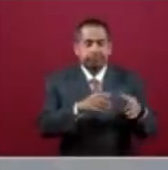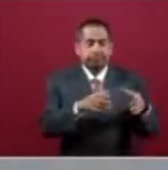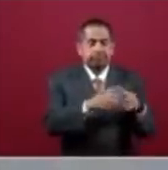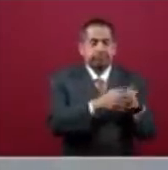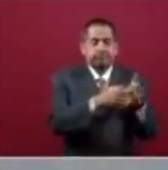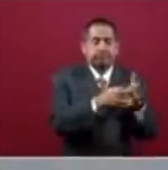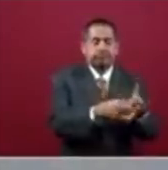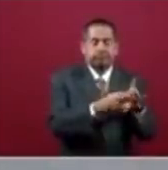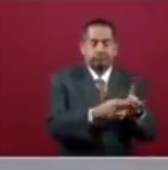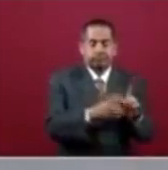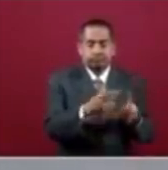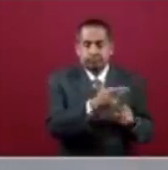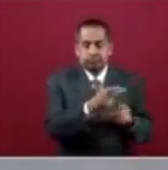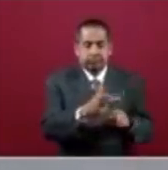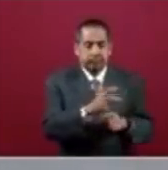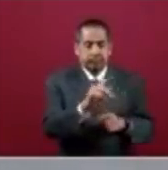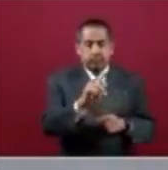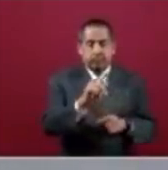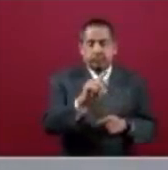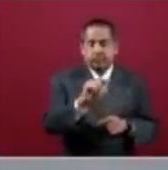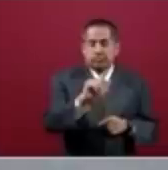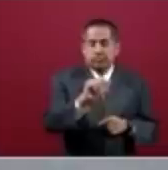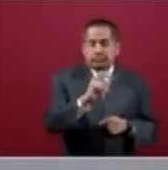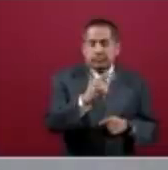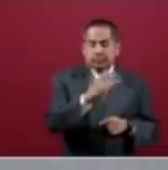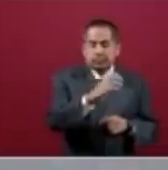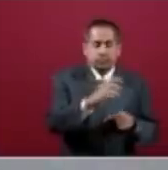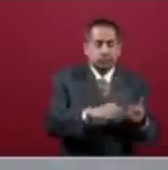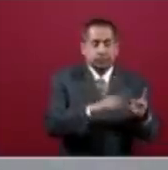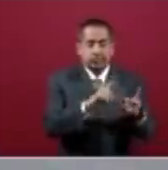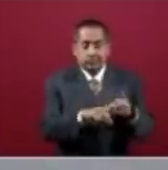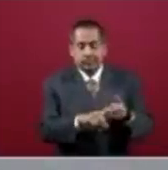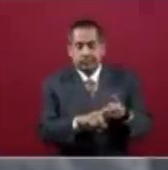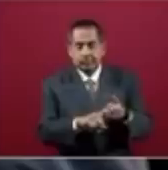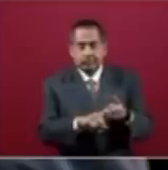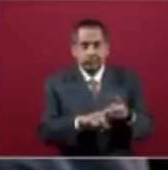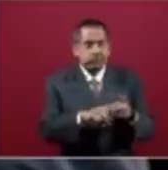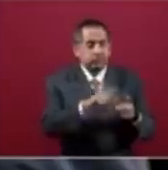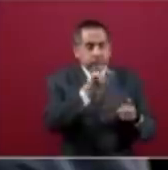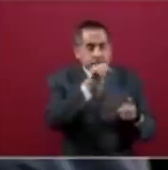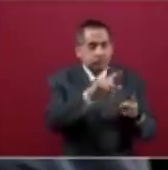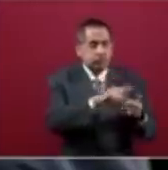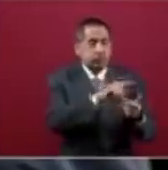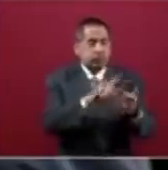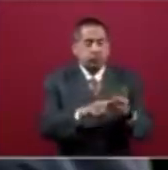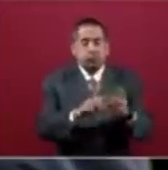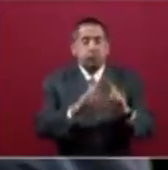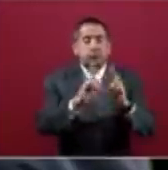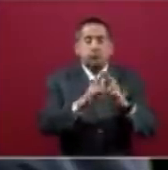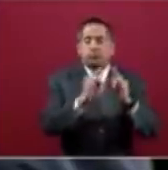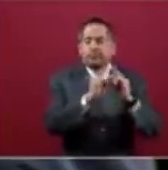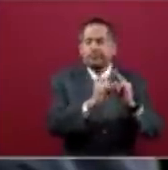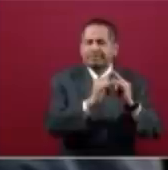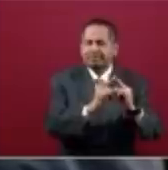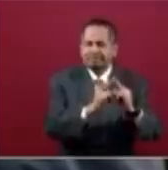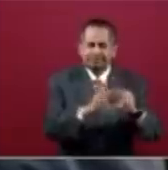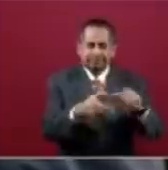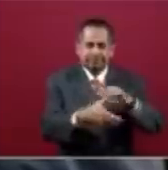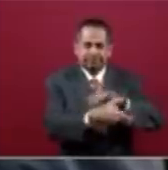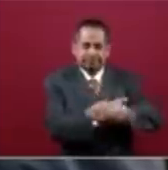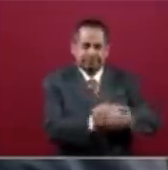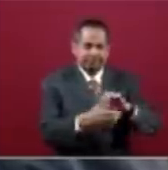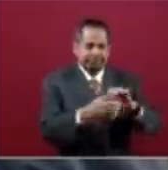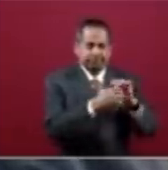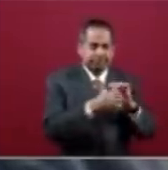los cárteles de Tláhuac, Jalisco Nueva Generación y el grupo de la Unión de Tepito. Si bien es un pacto para